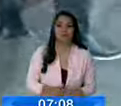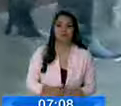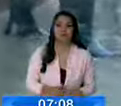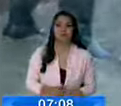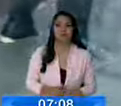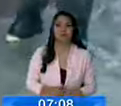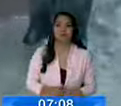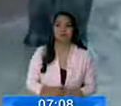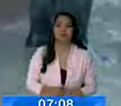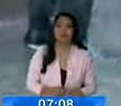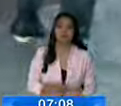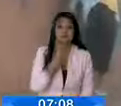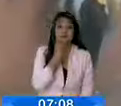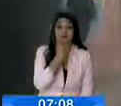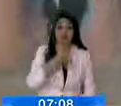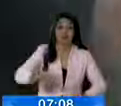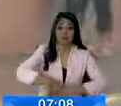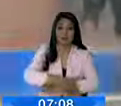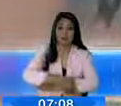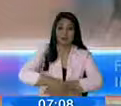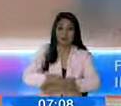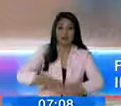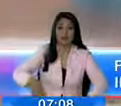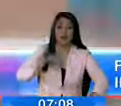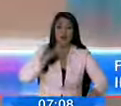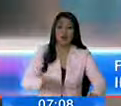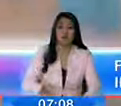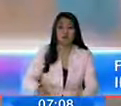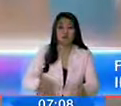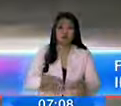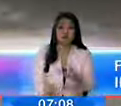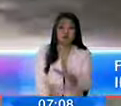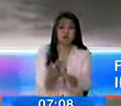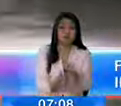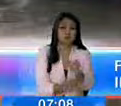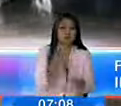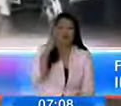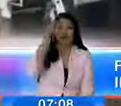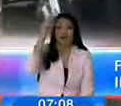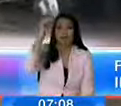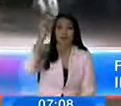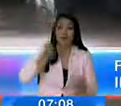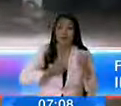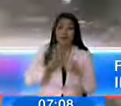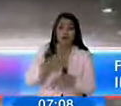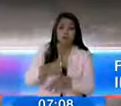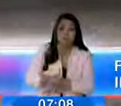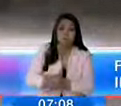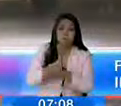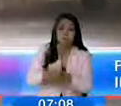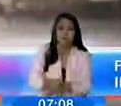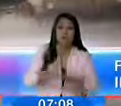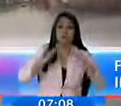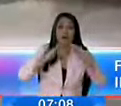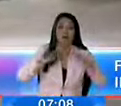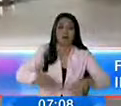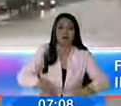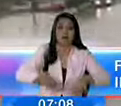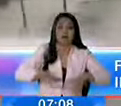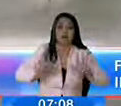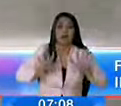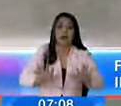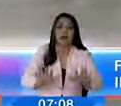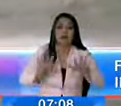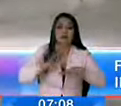Así es como se anegaron al menos 17 sectores de la ciudad de Riobamba. Carros atrapados y viviendas afectadas fueron las tónicas de este